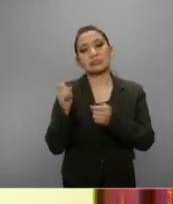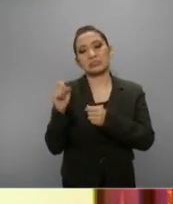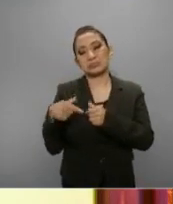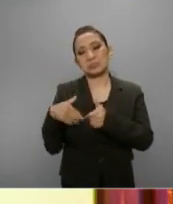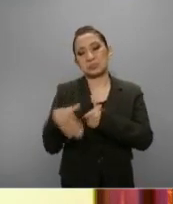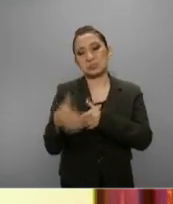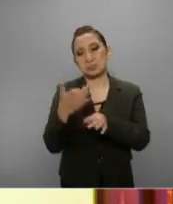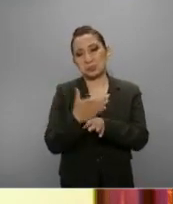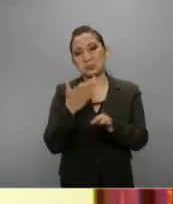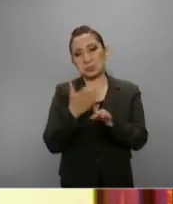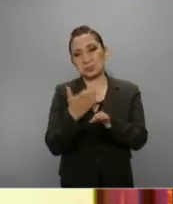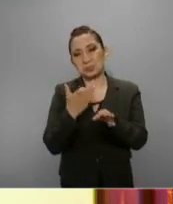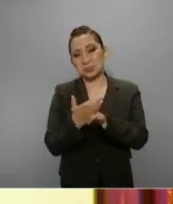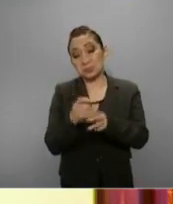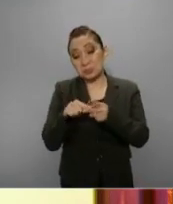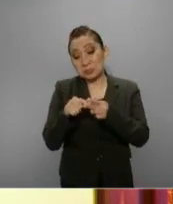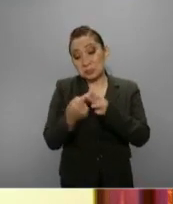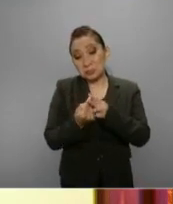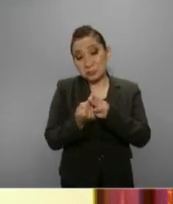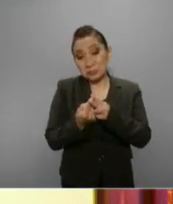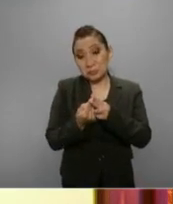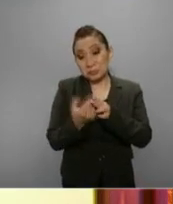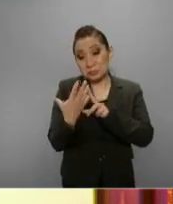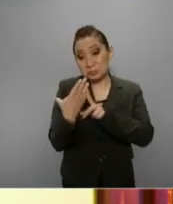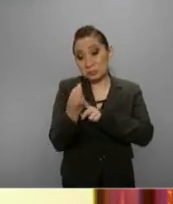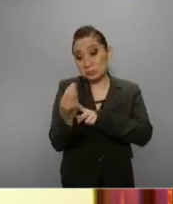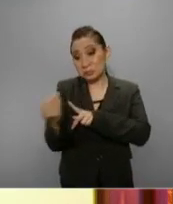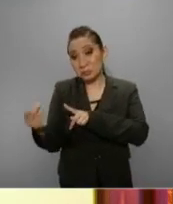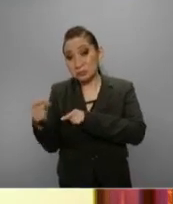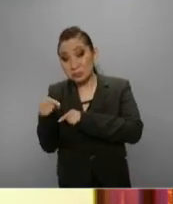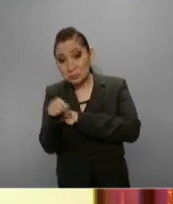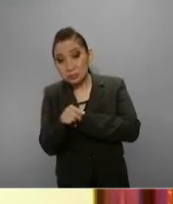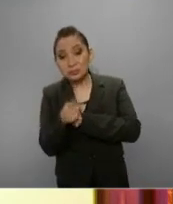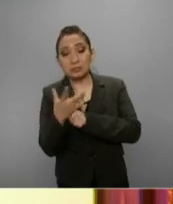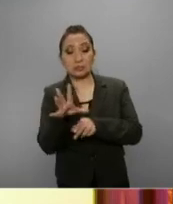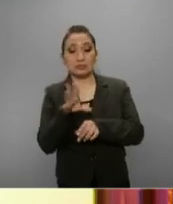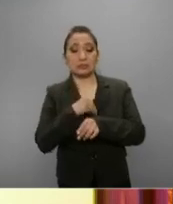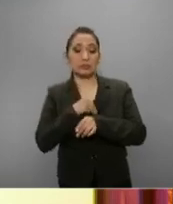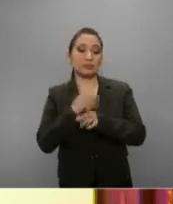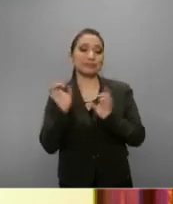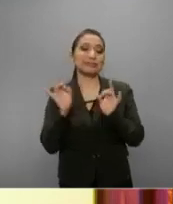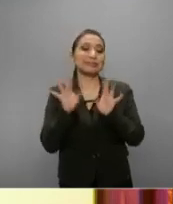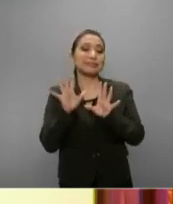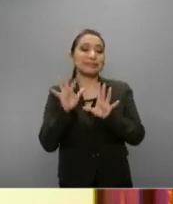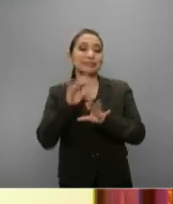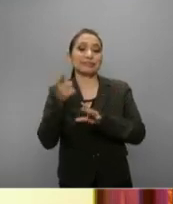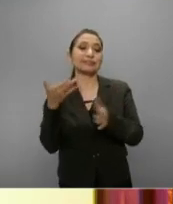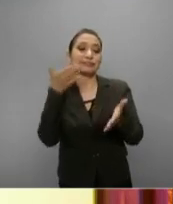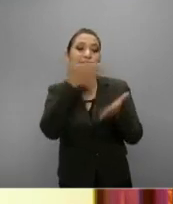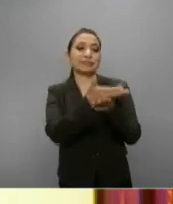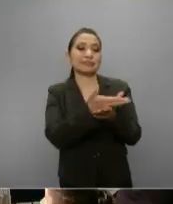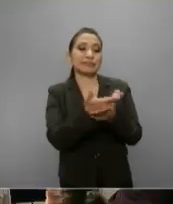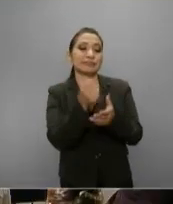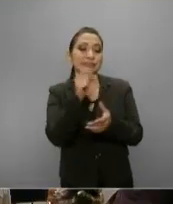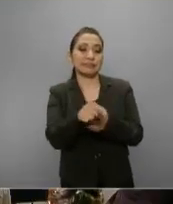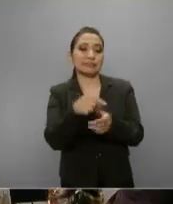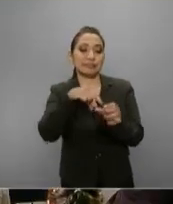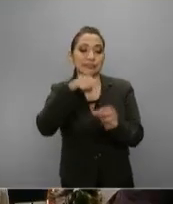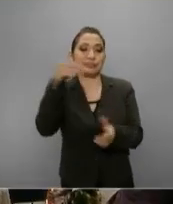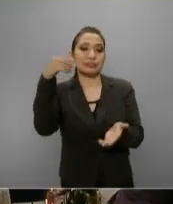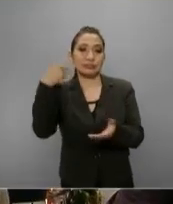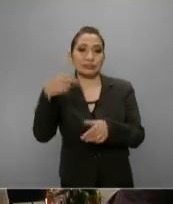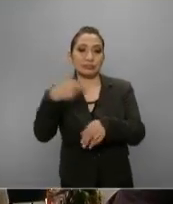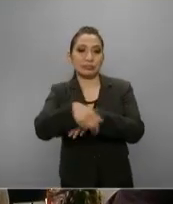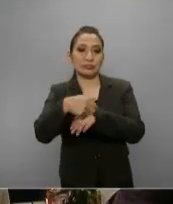en estos momentos o en este inicio de la epidemia contagiarse y por lo tanto pasar a formar parte de